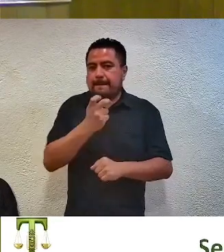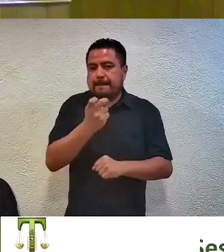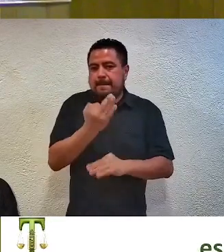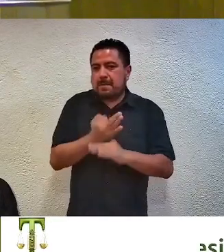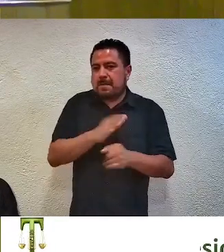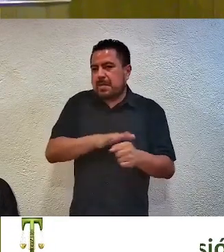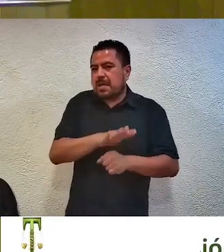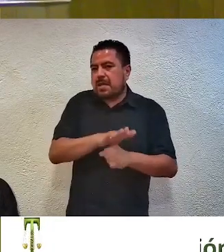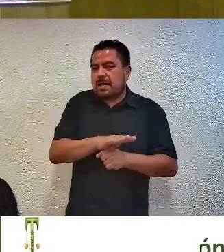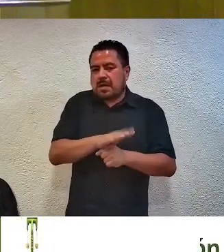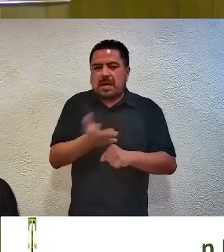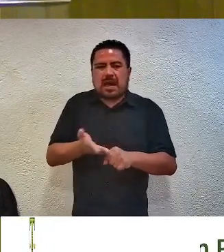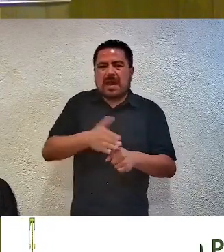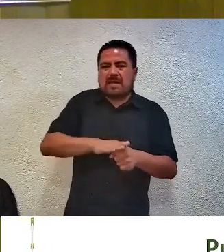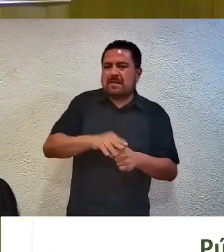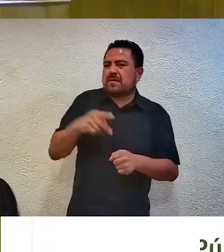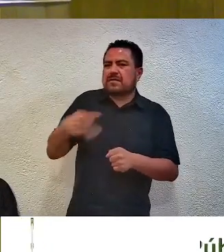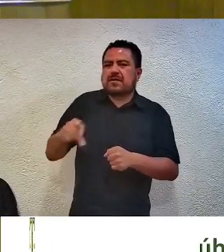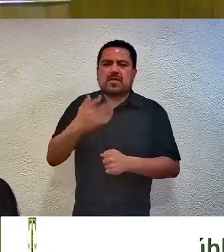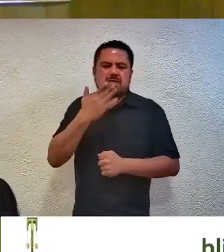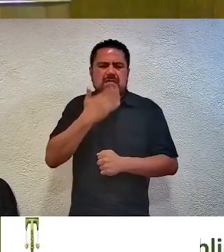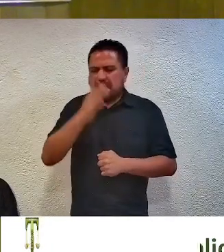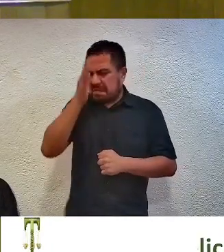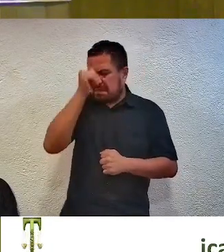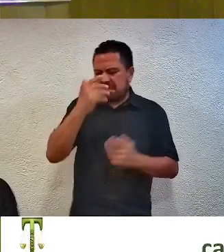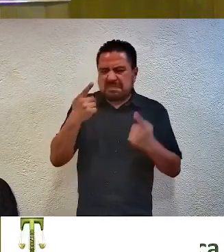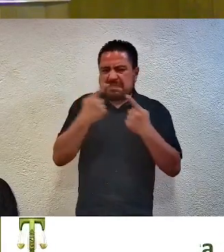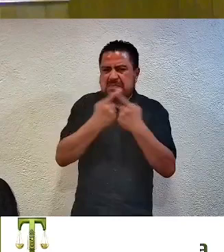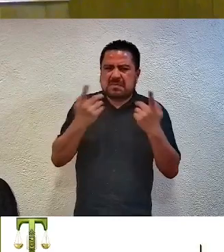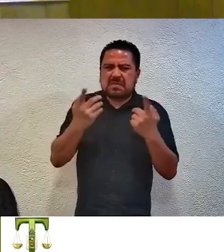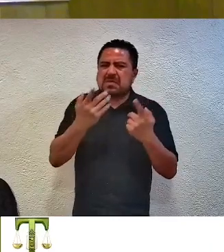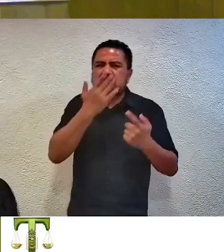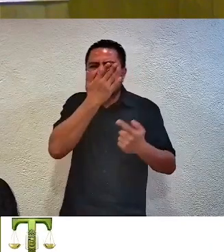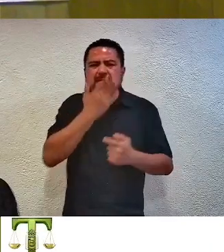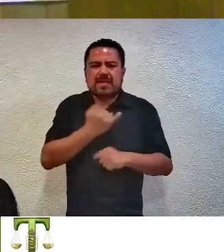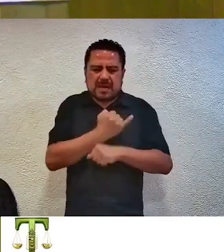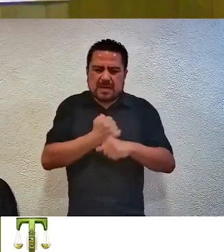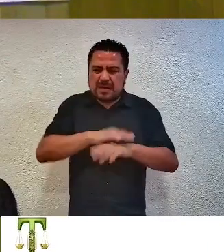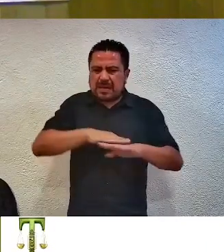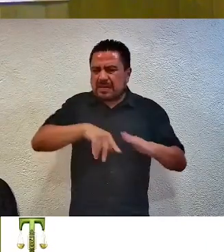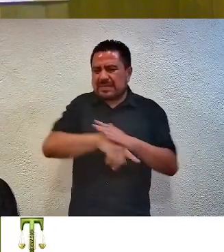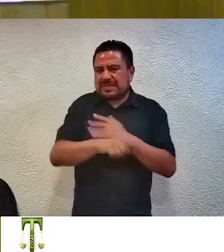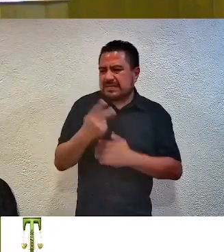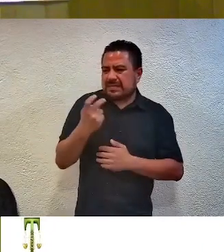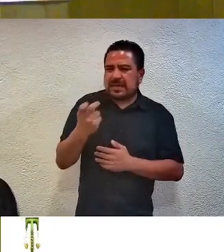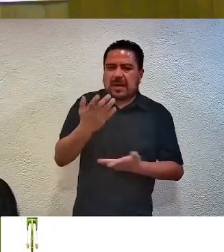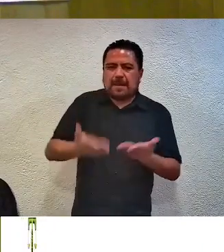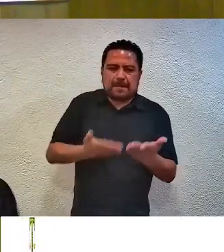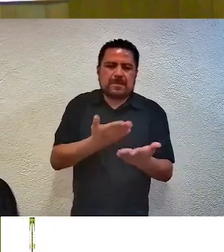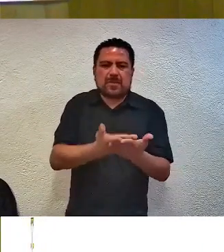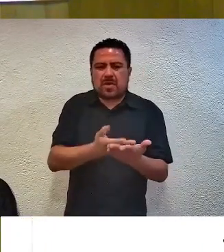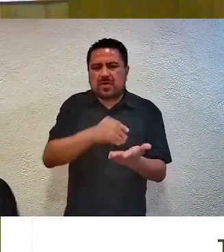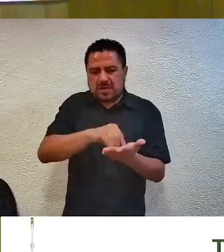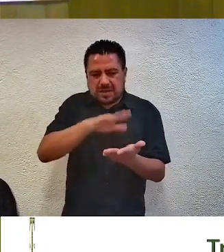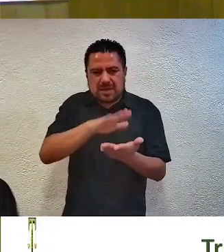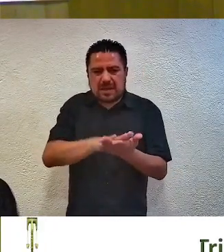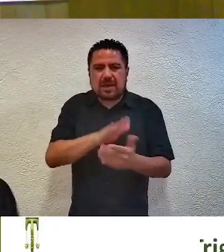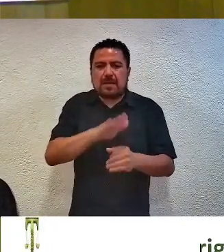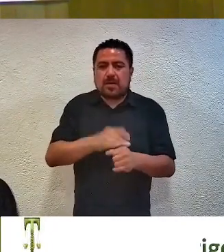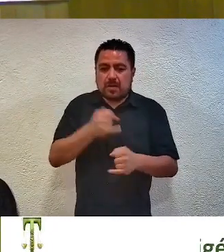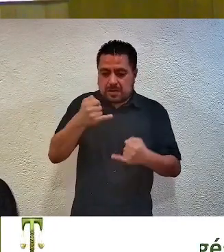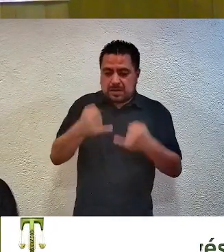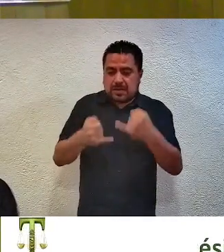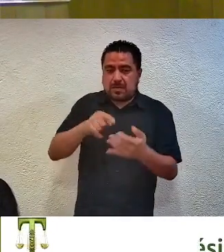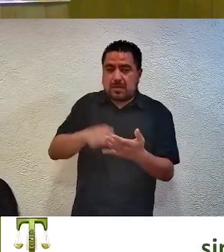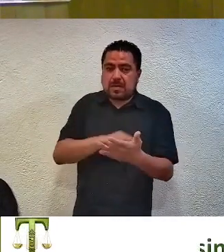calificación que realizó la responsable no resulta incongruente, puesto que no impacta en el estudio de la controversia planteada en el procedimiento, al ser el Tribunal